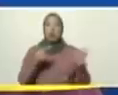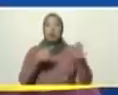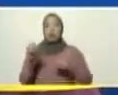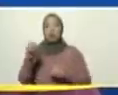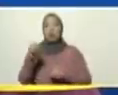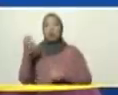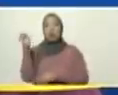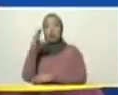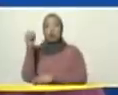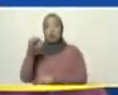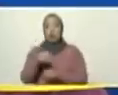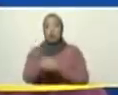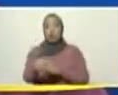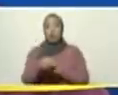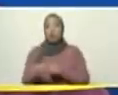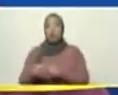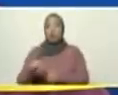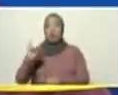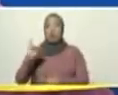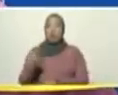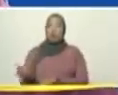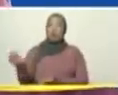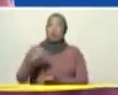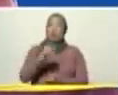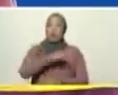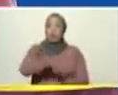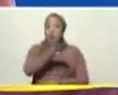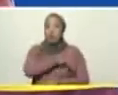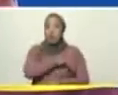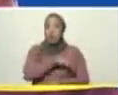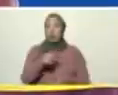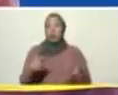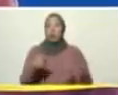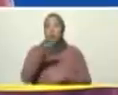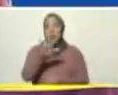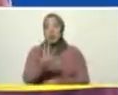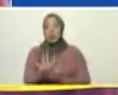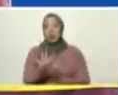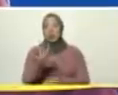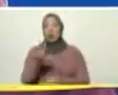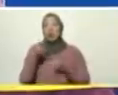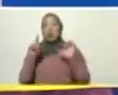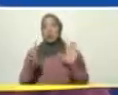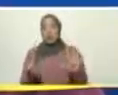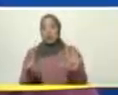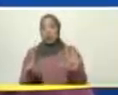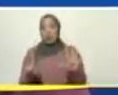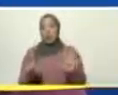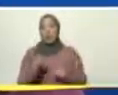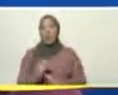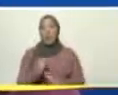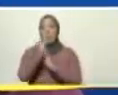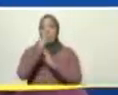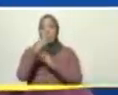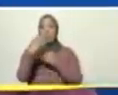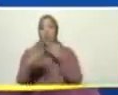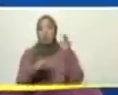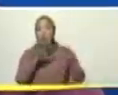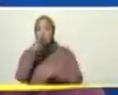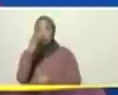Consejo Municipal teniendo una mayoría absoluta de 5, o sea, de 6 sobre 9,